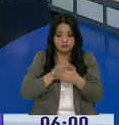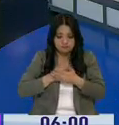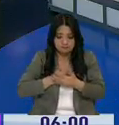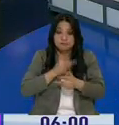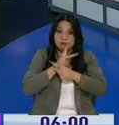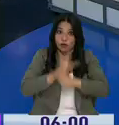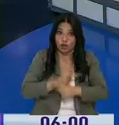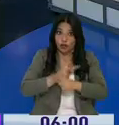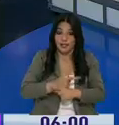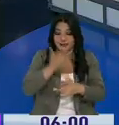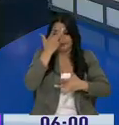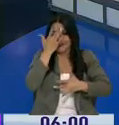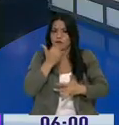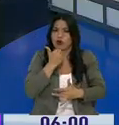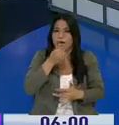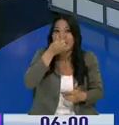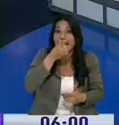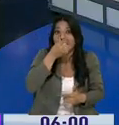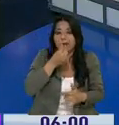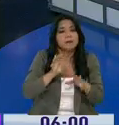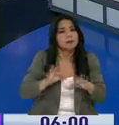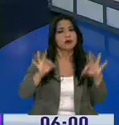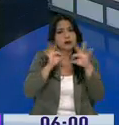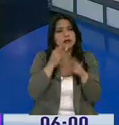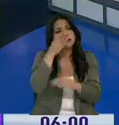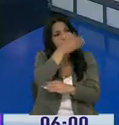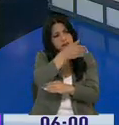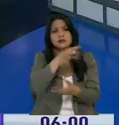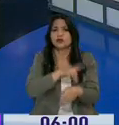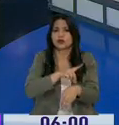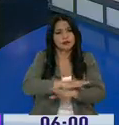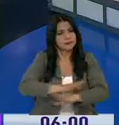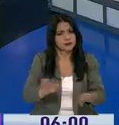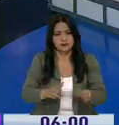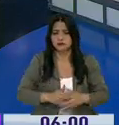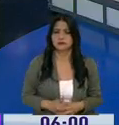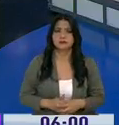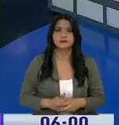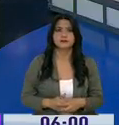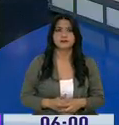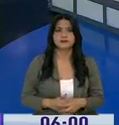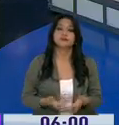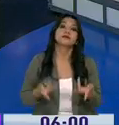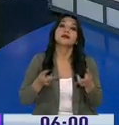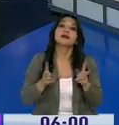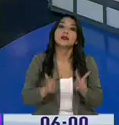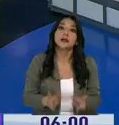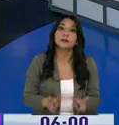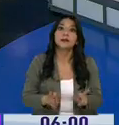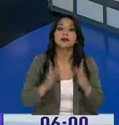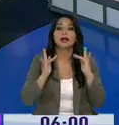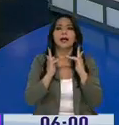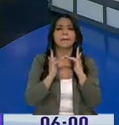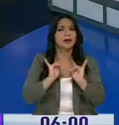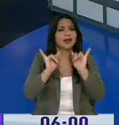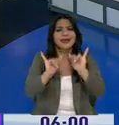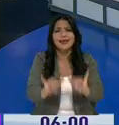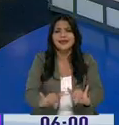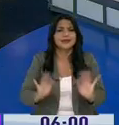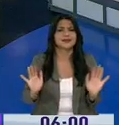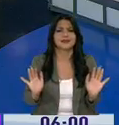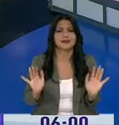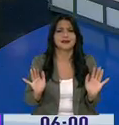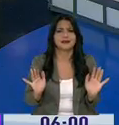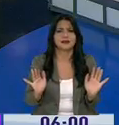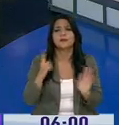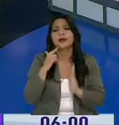con síntomas gripales. Hacerse ver, hacerse atender. Al médico. Uh-huh. Y una cosita más. Si está gripado, no sea